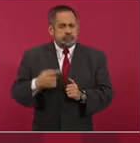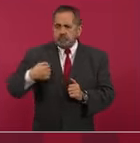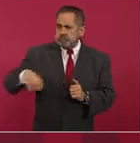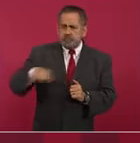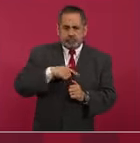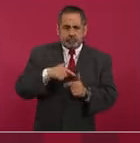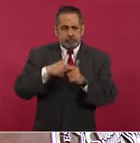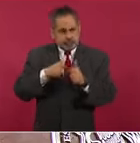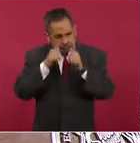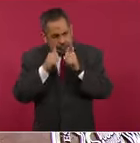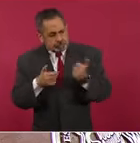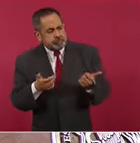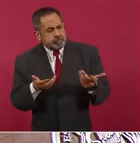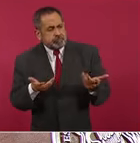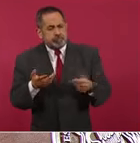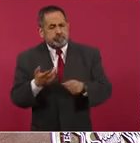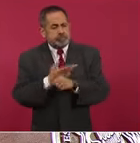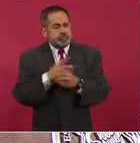atender,